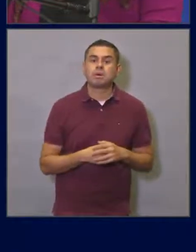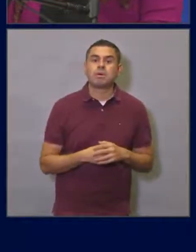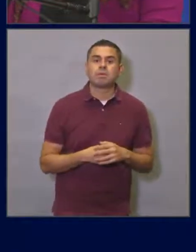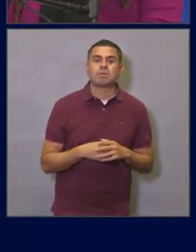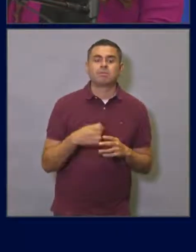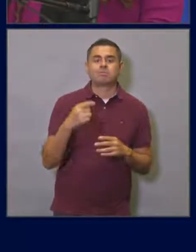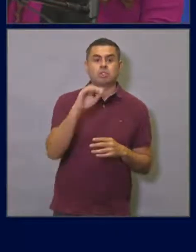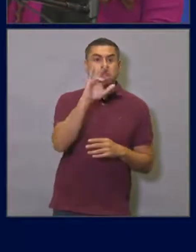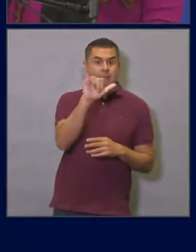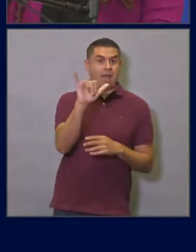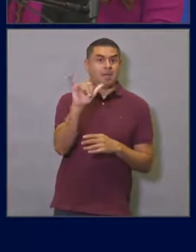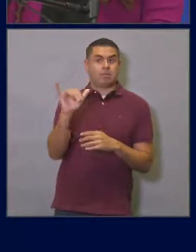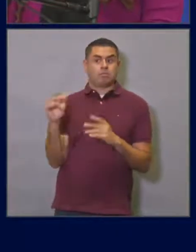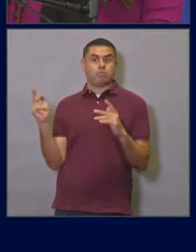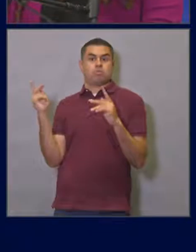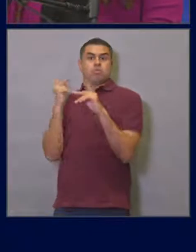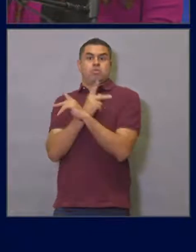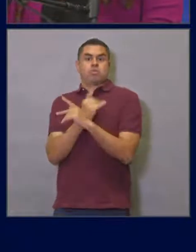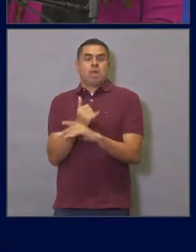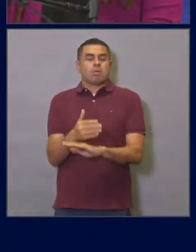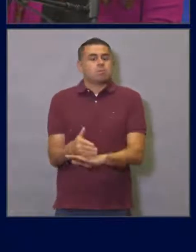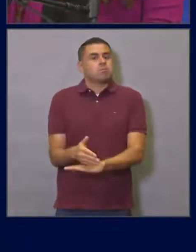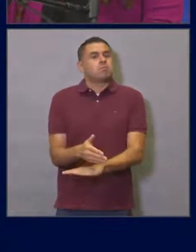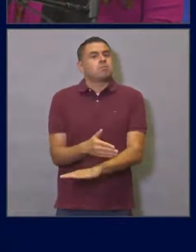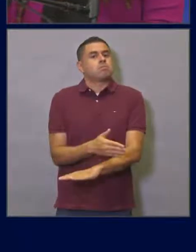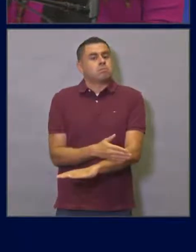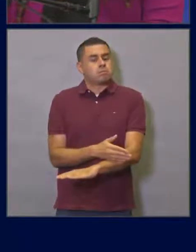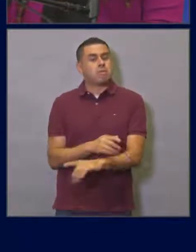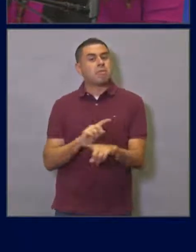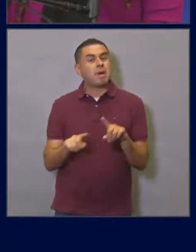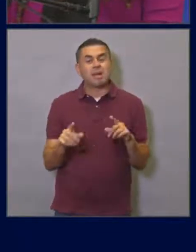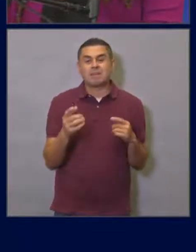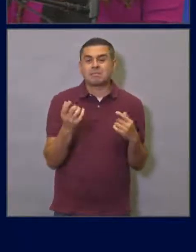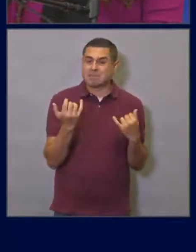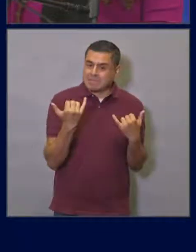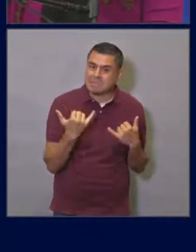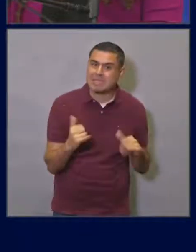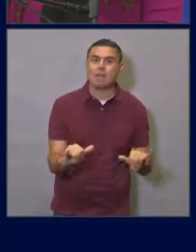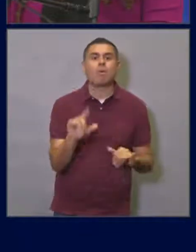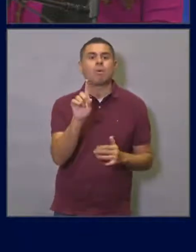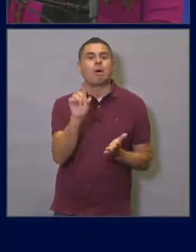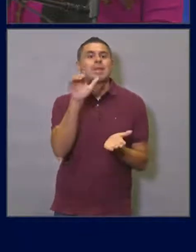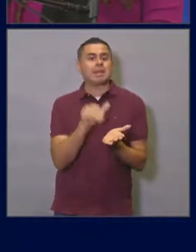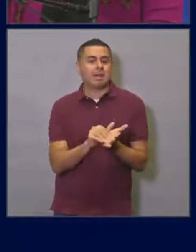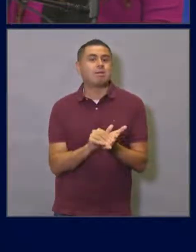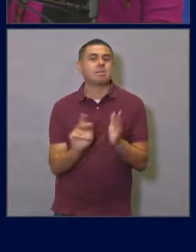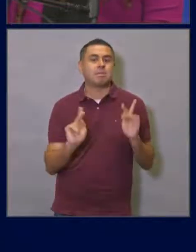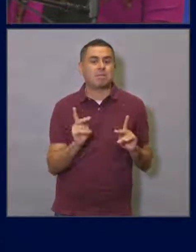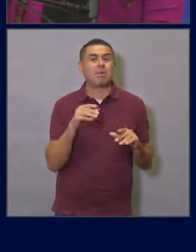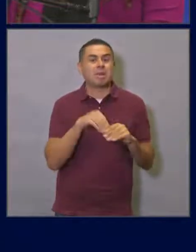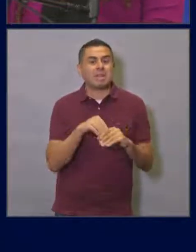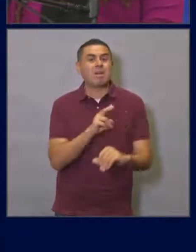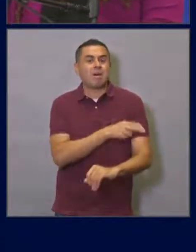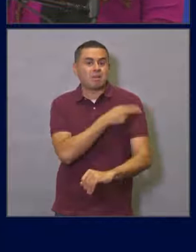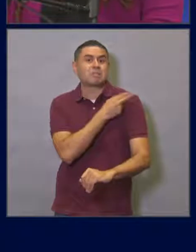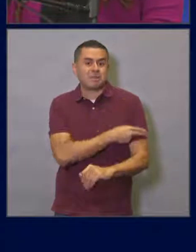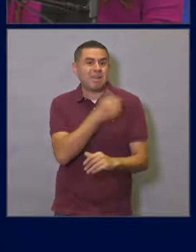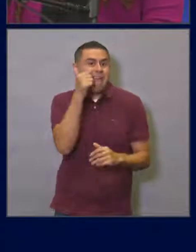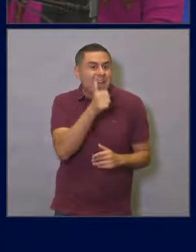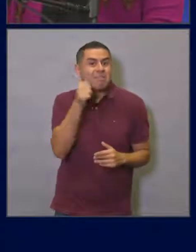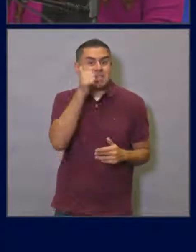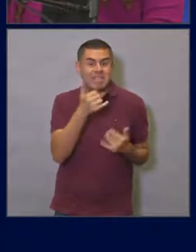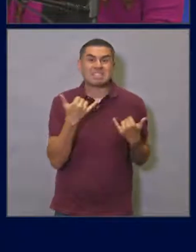finales de julio. Hemos estado por debajo de 1,000 pacientes hospitalizados al día durante septiembre